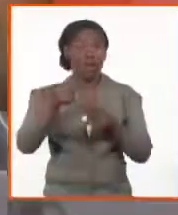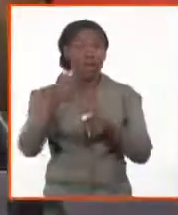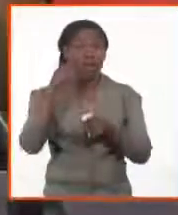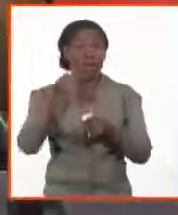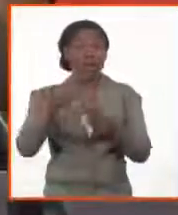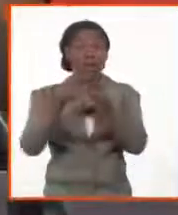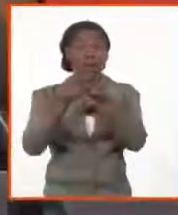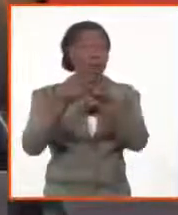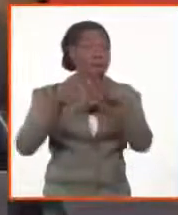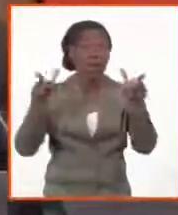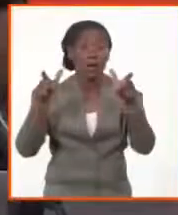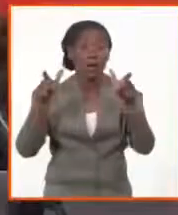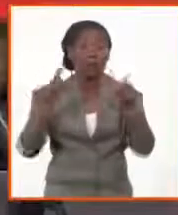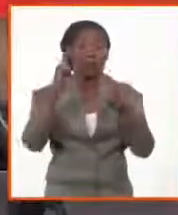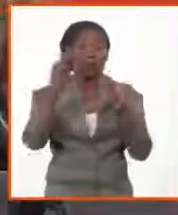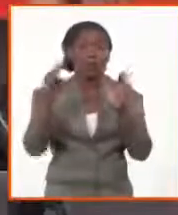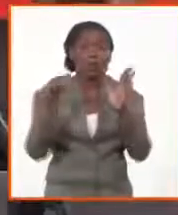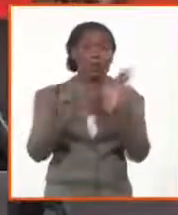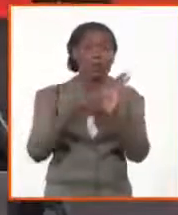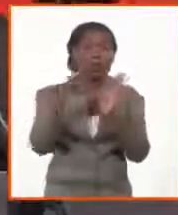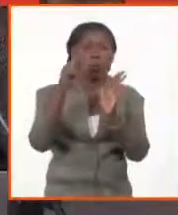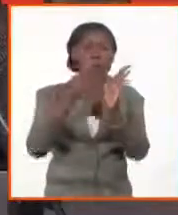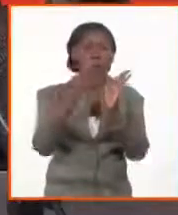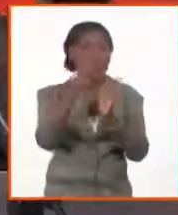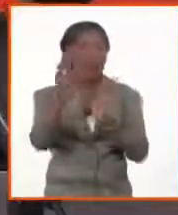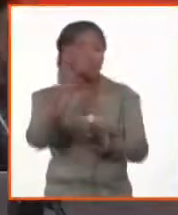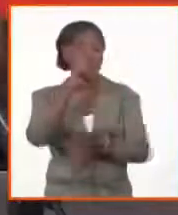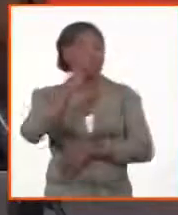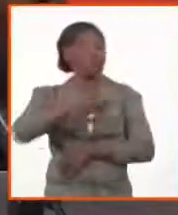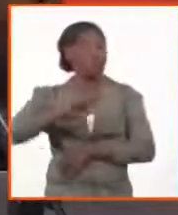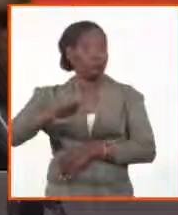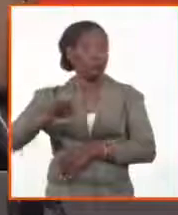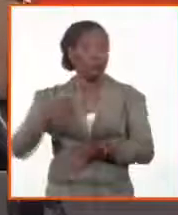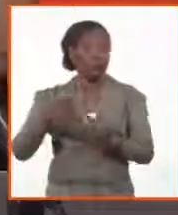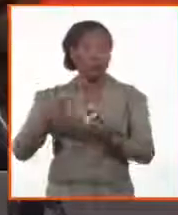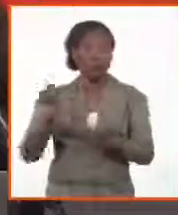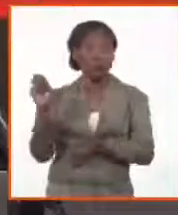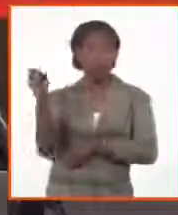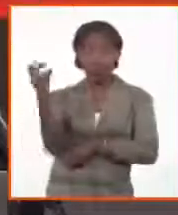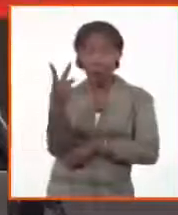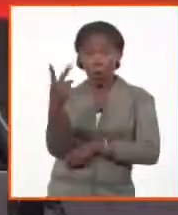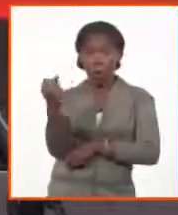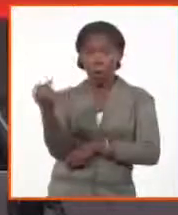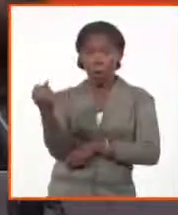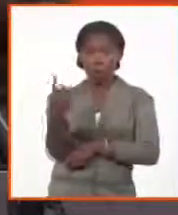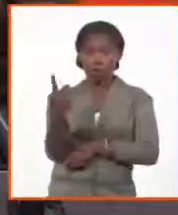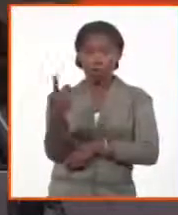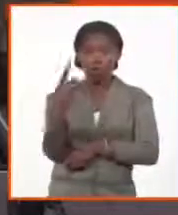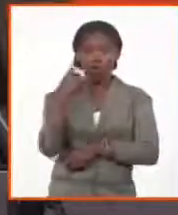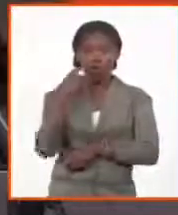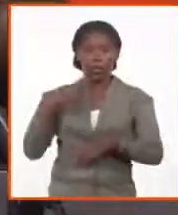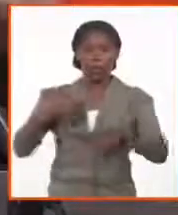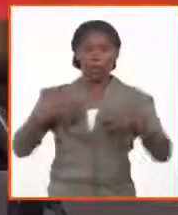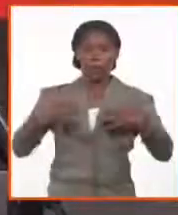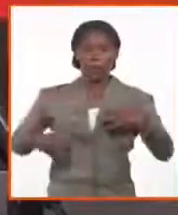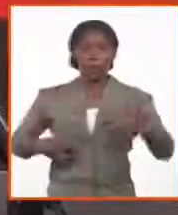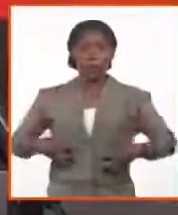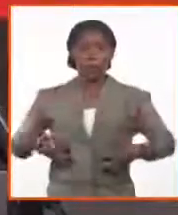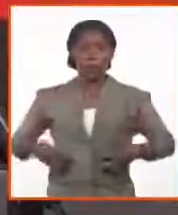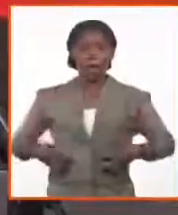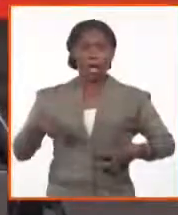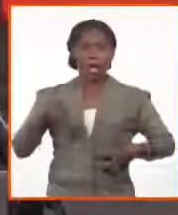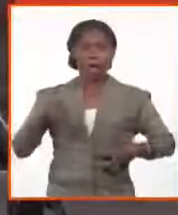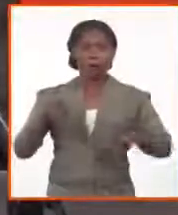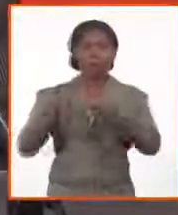dengue 2400 y solamente el 2 tuvieron y que no sea ictericia por lo tanto no es frecuente